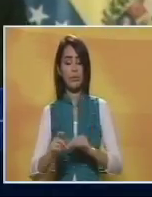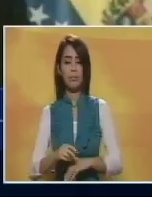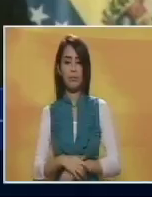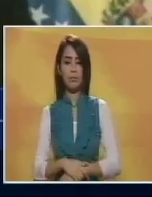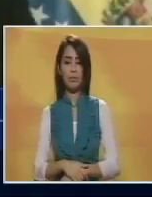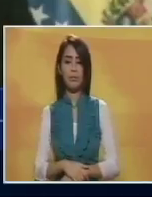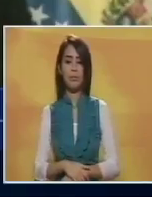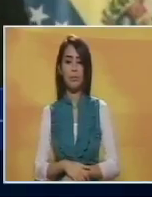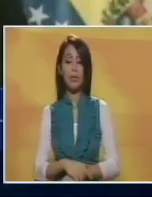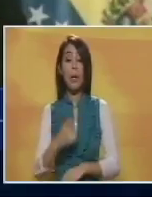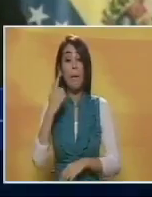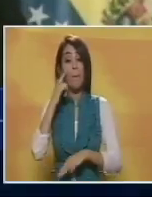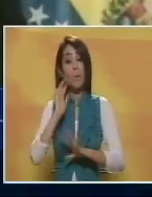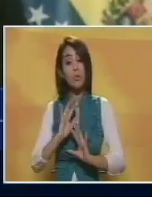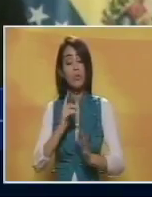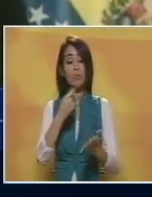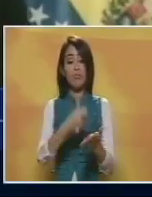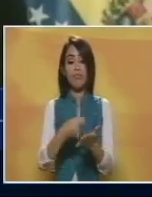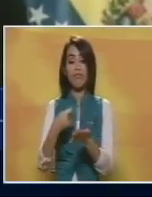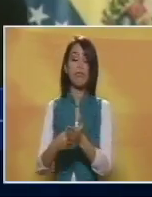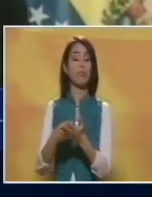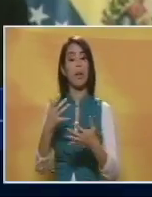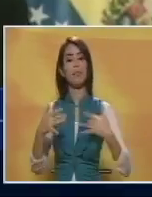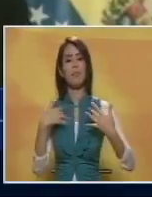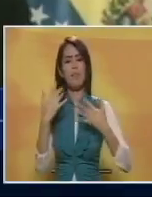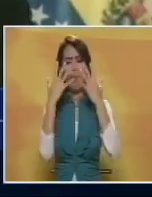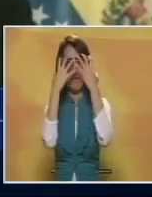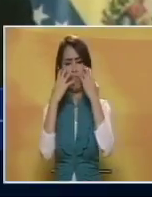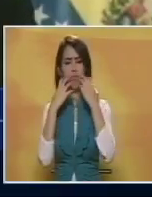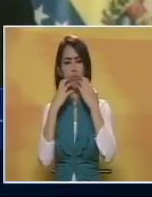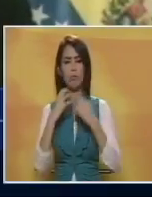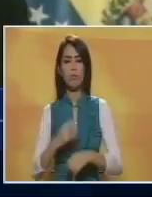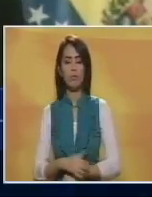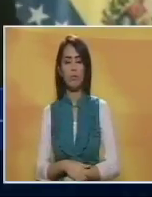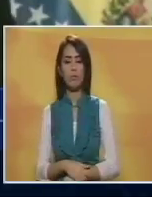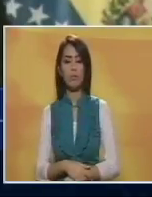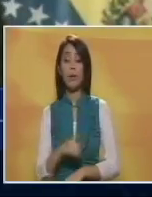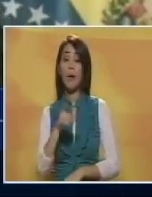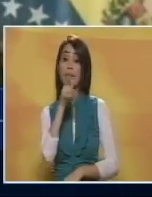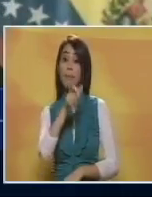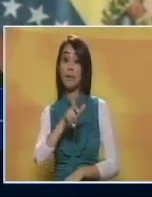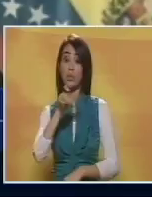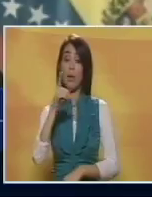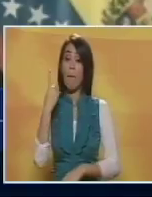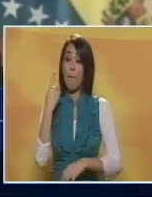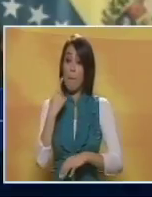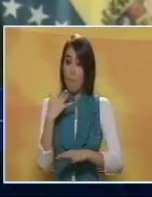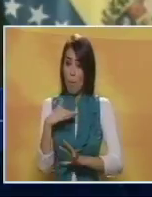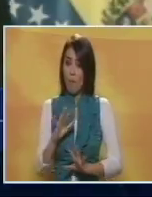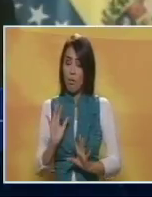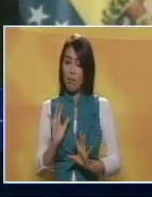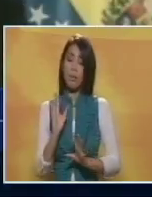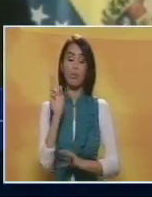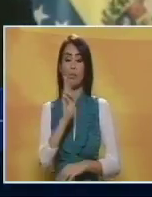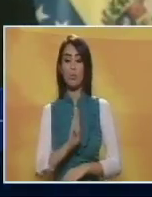y posible financiamiento de actividades terroristas, ya que estas personas pudieran estar